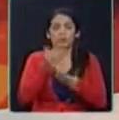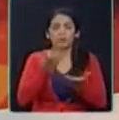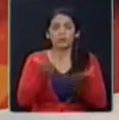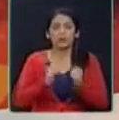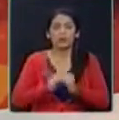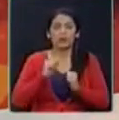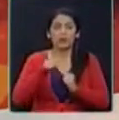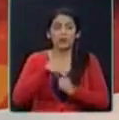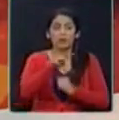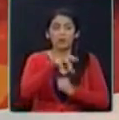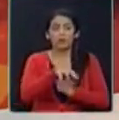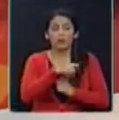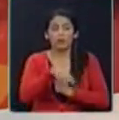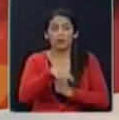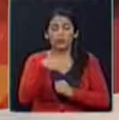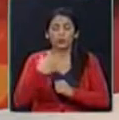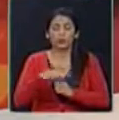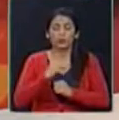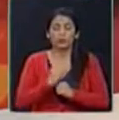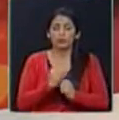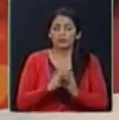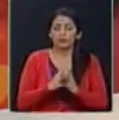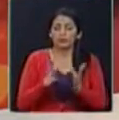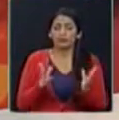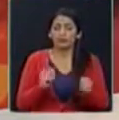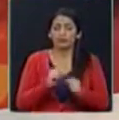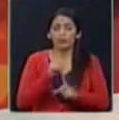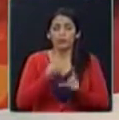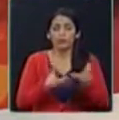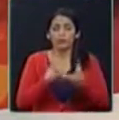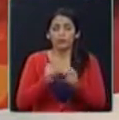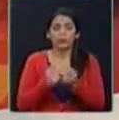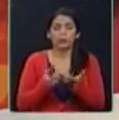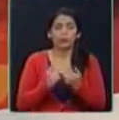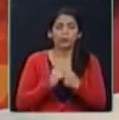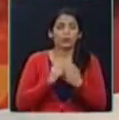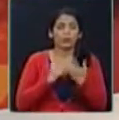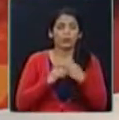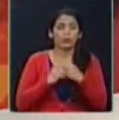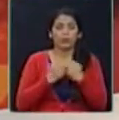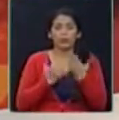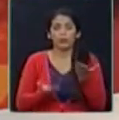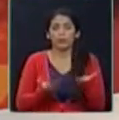en la provincia, especialmente en diciembre, considerado el mes de mayor flujo comercial.